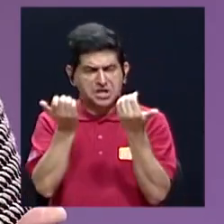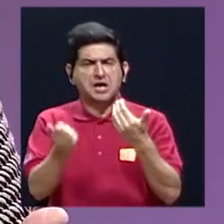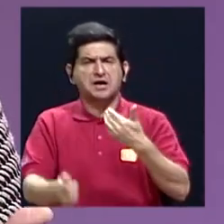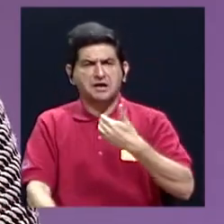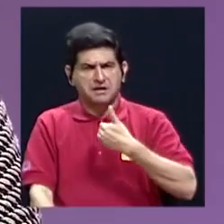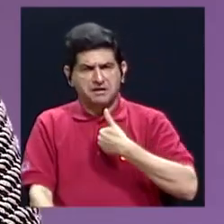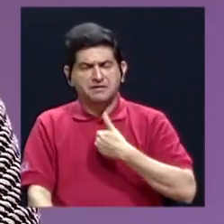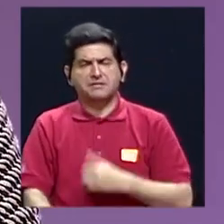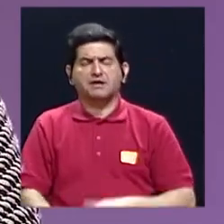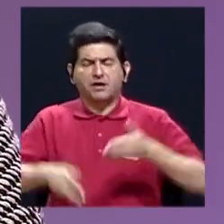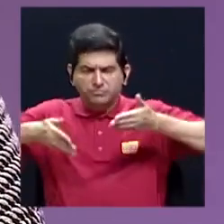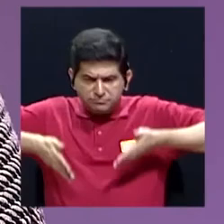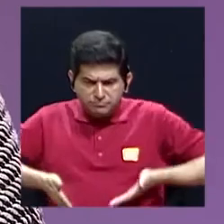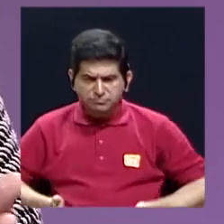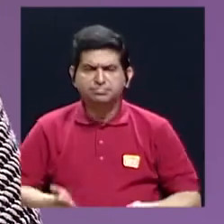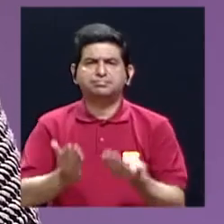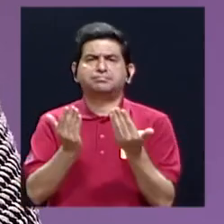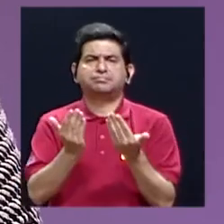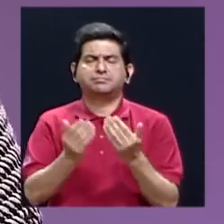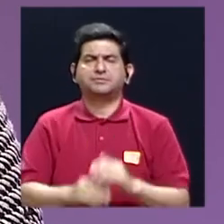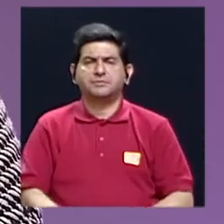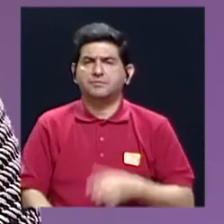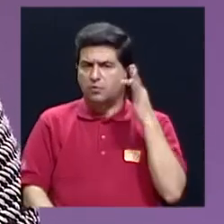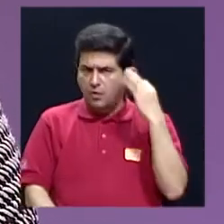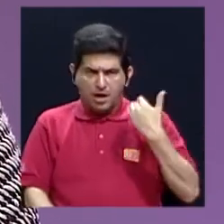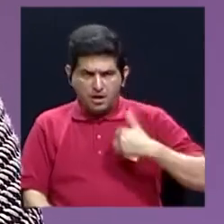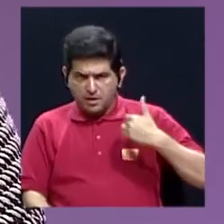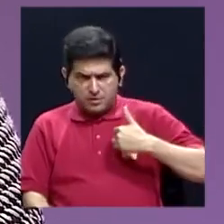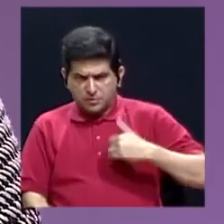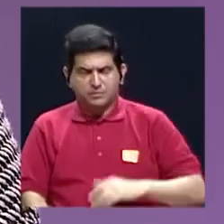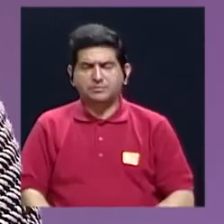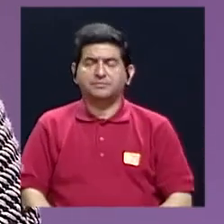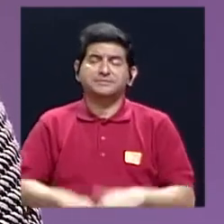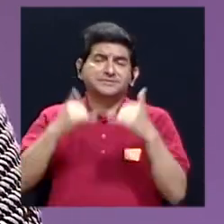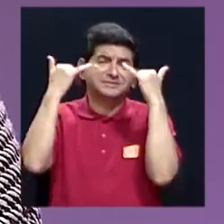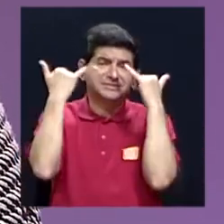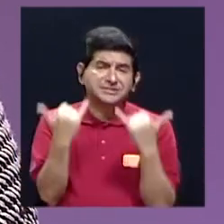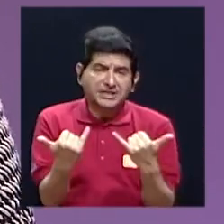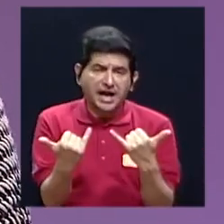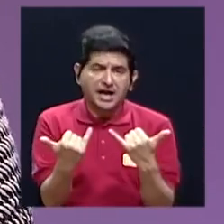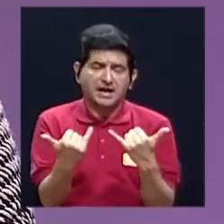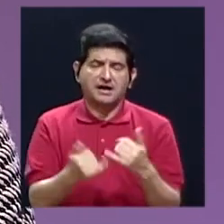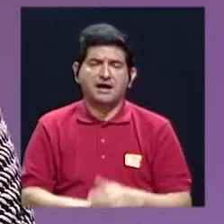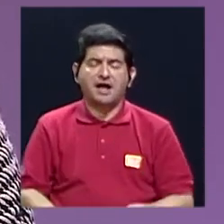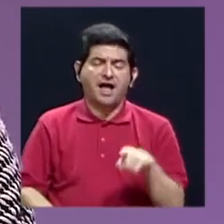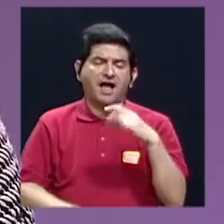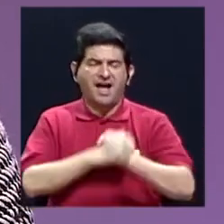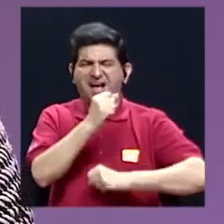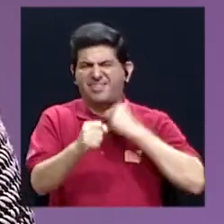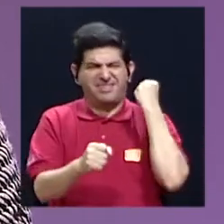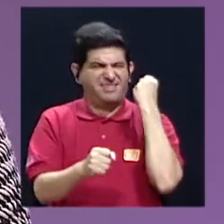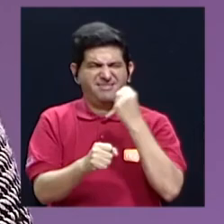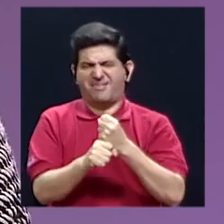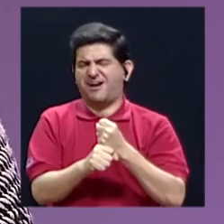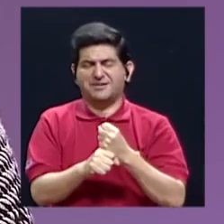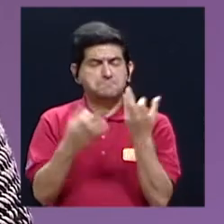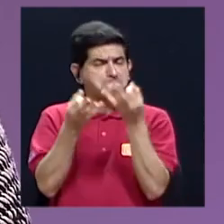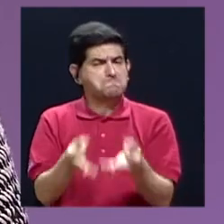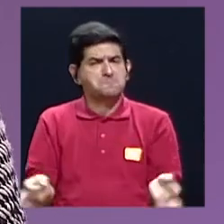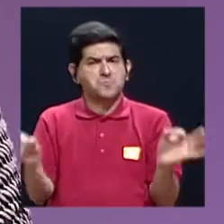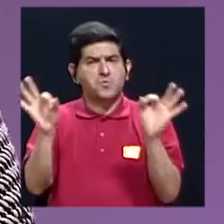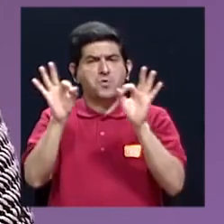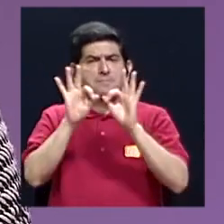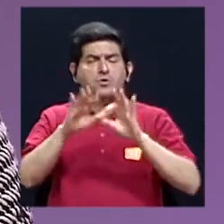tener hijos, hijas, ya están en una edad donde es